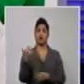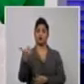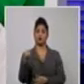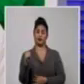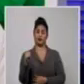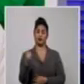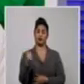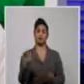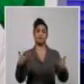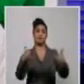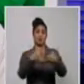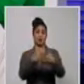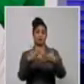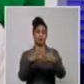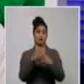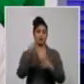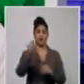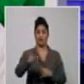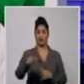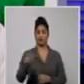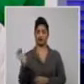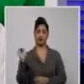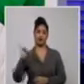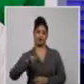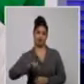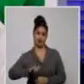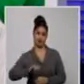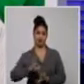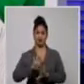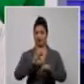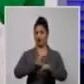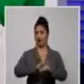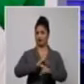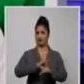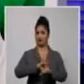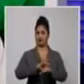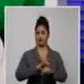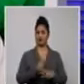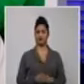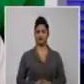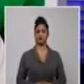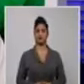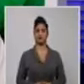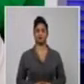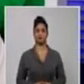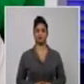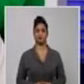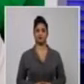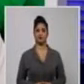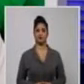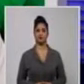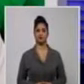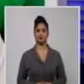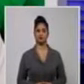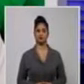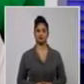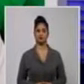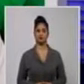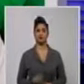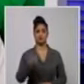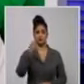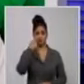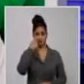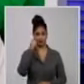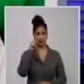viajeros en el día de ayer. Ahí cuando vemos el comportamiento en el gráfico de